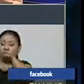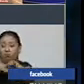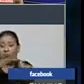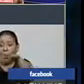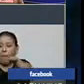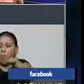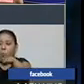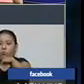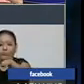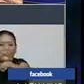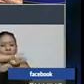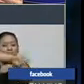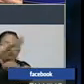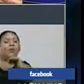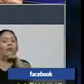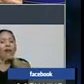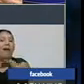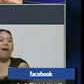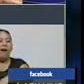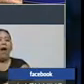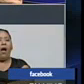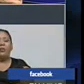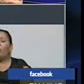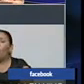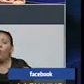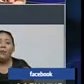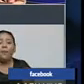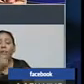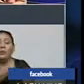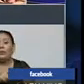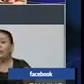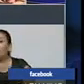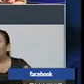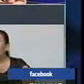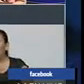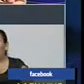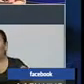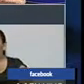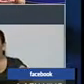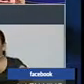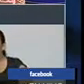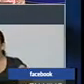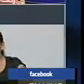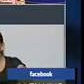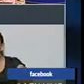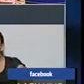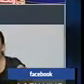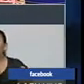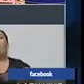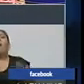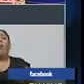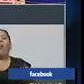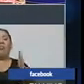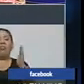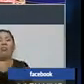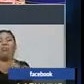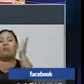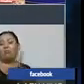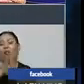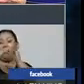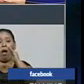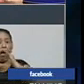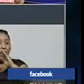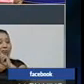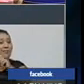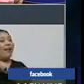tragedia, como ya lo mencionábamos, cobró la vida de 32 peligreses de la iglesia Elim. Ellos salían de servicio cristiano cuando